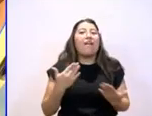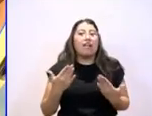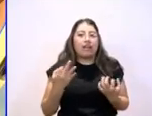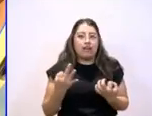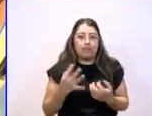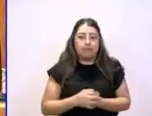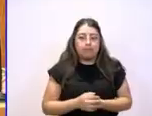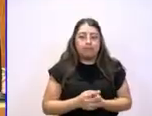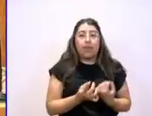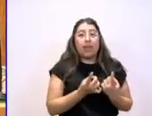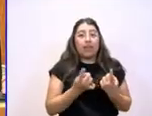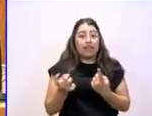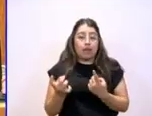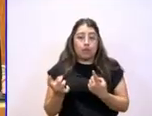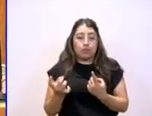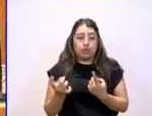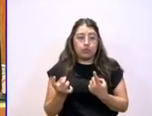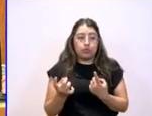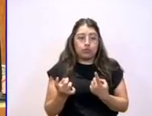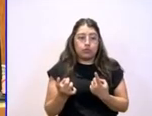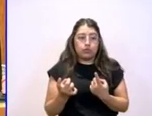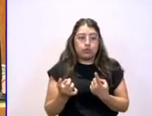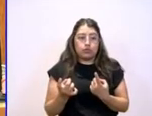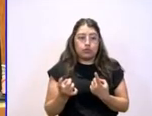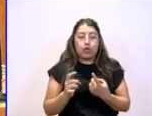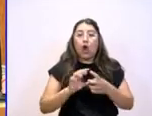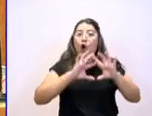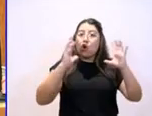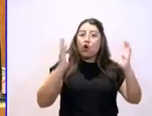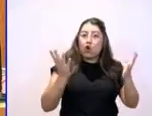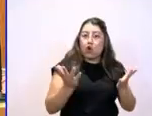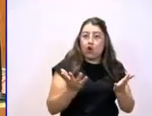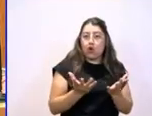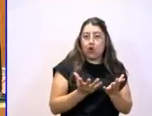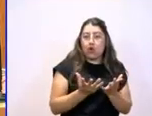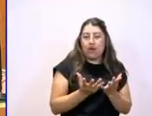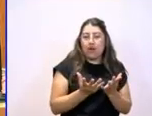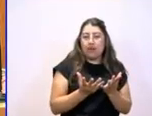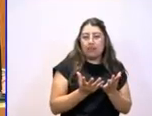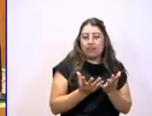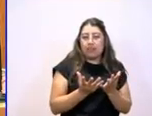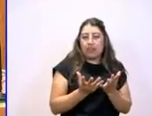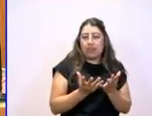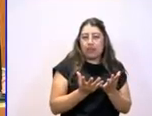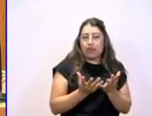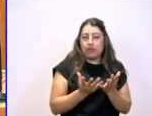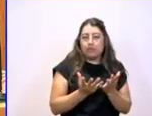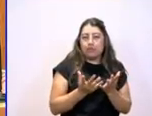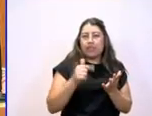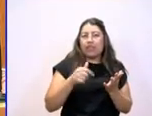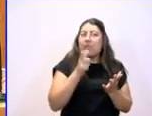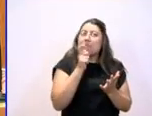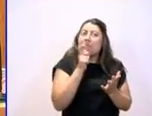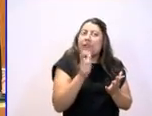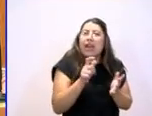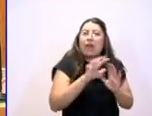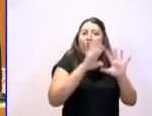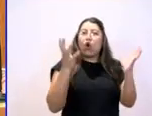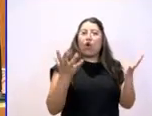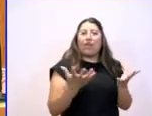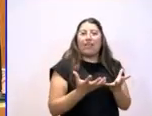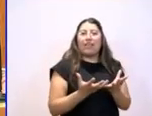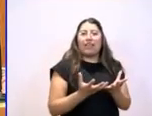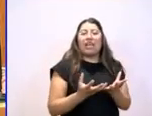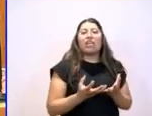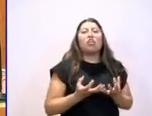necesitamos, por un lado, realmente globalizar el mundo en otro aspecto. Aquí hablamos mucho de globalización, señora presidenta,